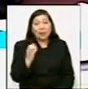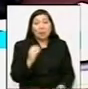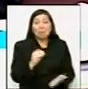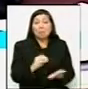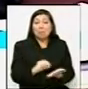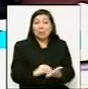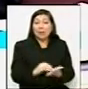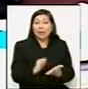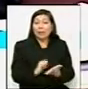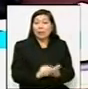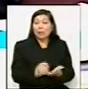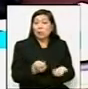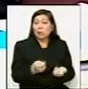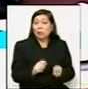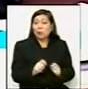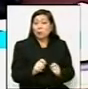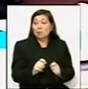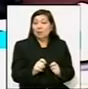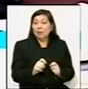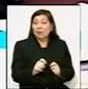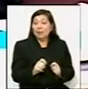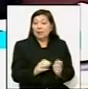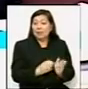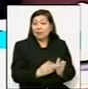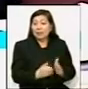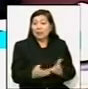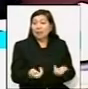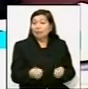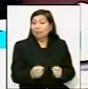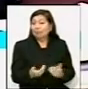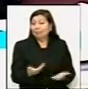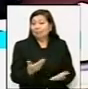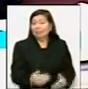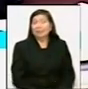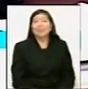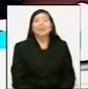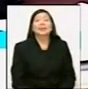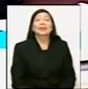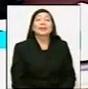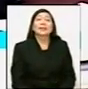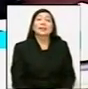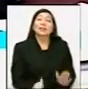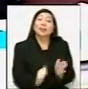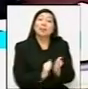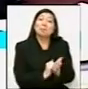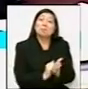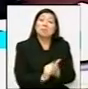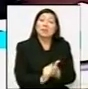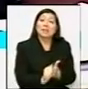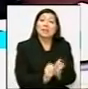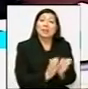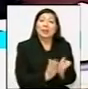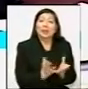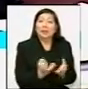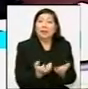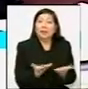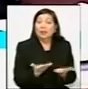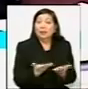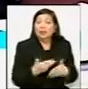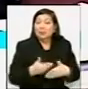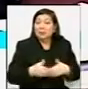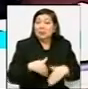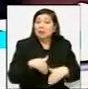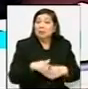que una causal de suspensión, sería una causal de cancelación. Si en ese plazo de 6 meses la organización que quiere participar en un